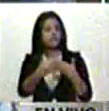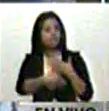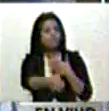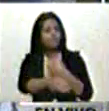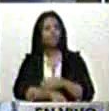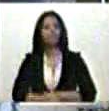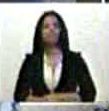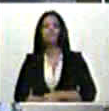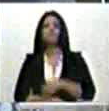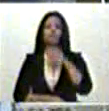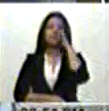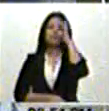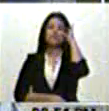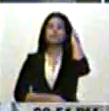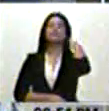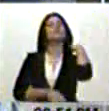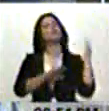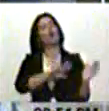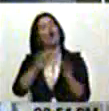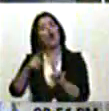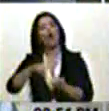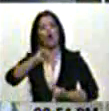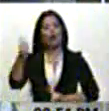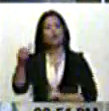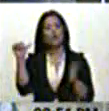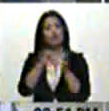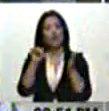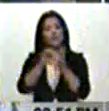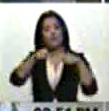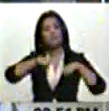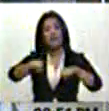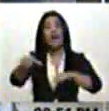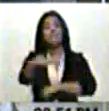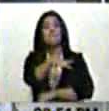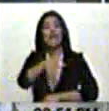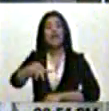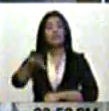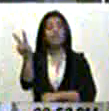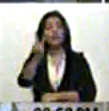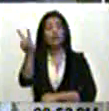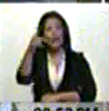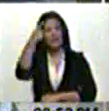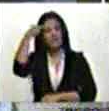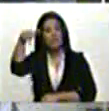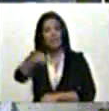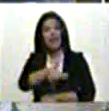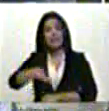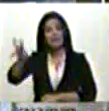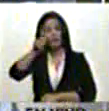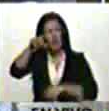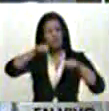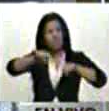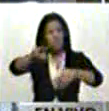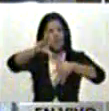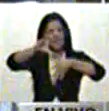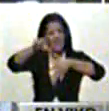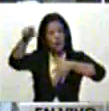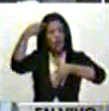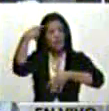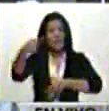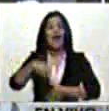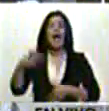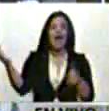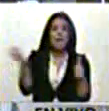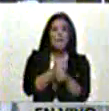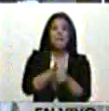destacar la incautación en el abasto Bicentenario de Plaza Venezuela, en el distrito capital, la cantidad de más de 6 toneladas